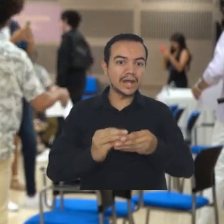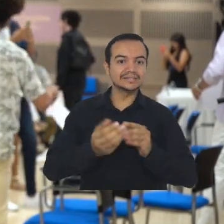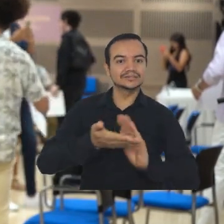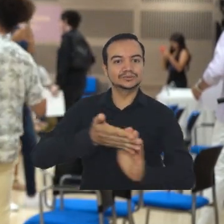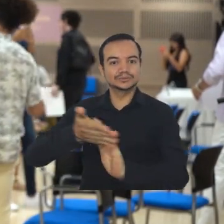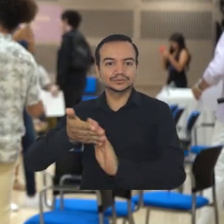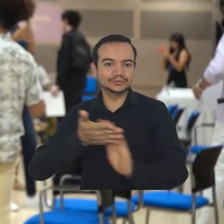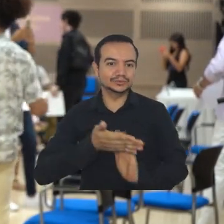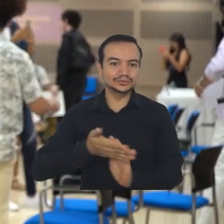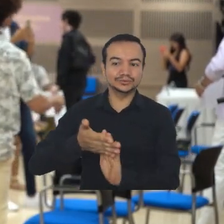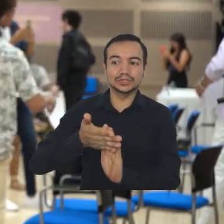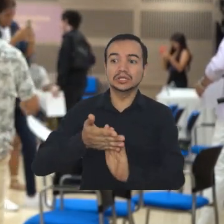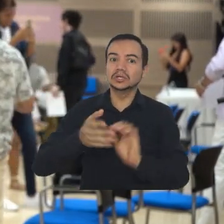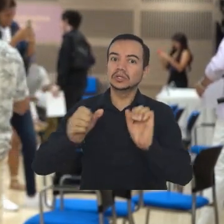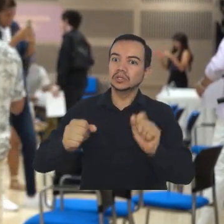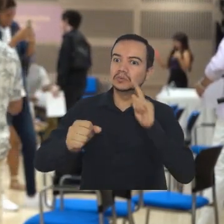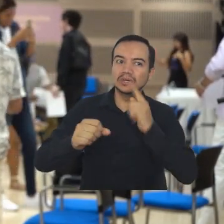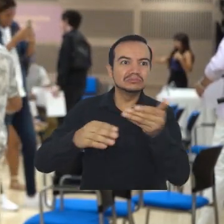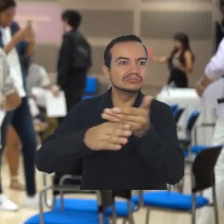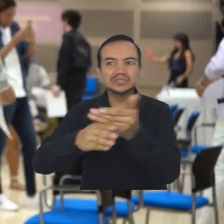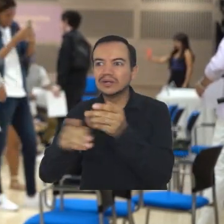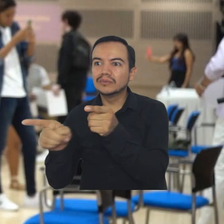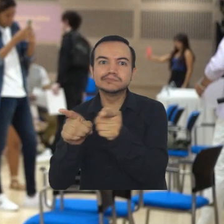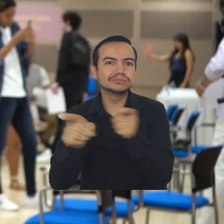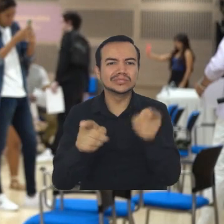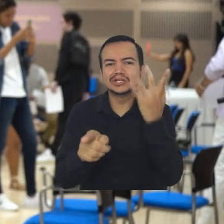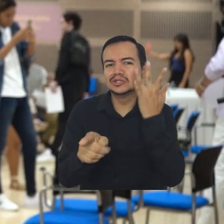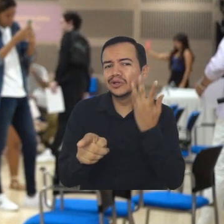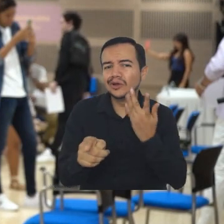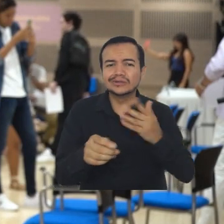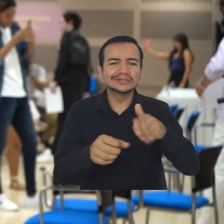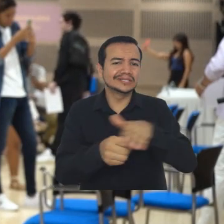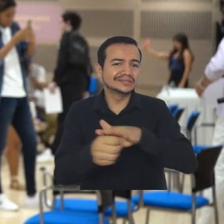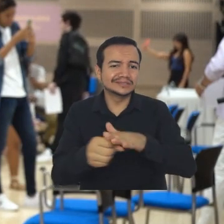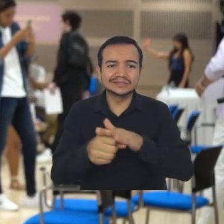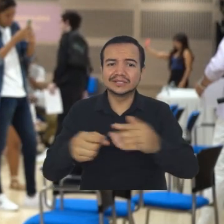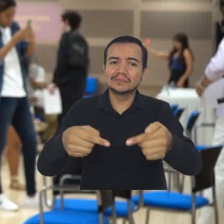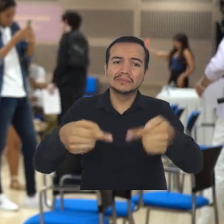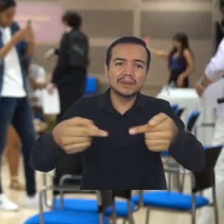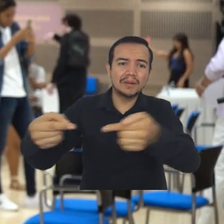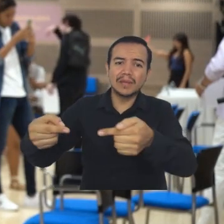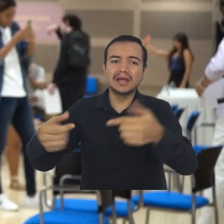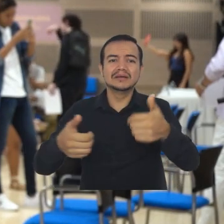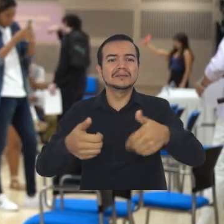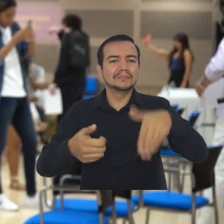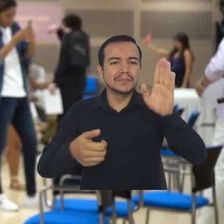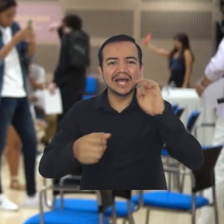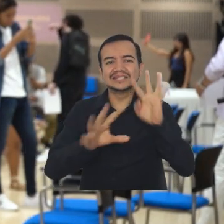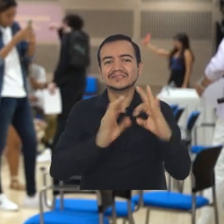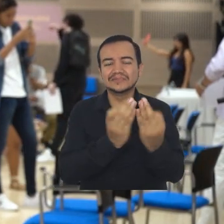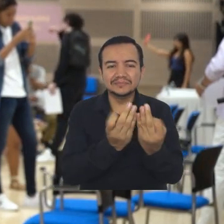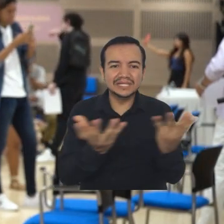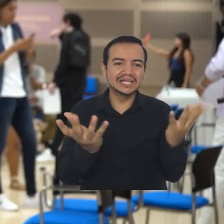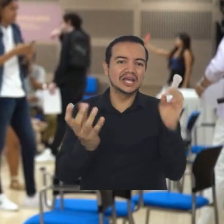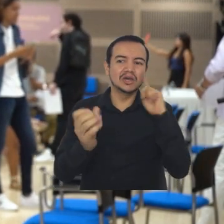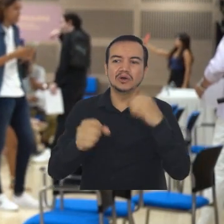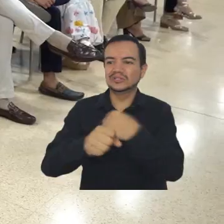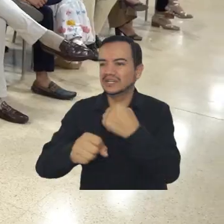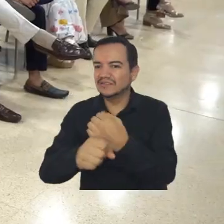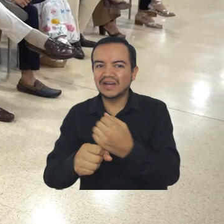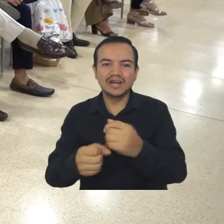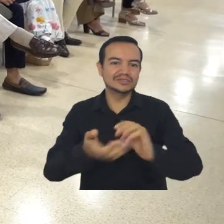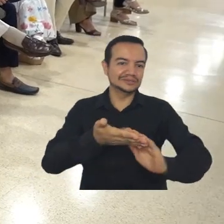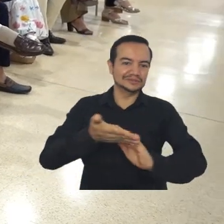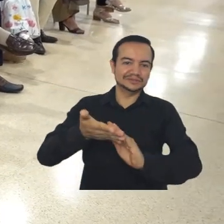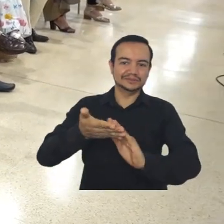vez a solucionar esos conflictos que cada día se presentan con frecuencia, más que todos esos conflictos de familia, conflictos